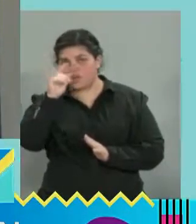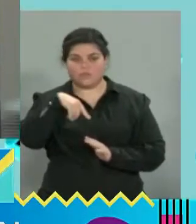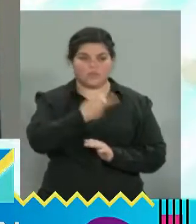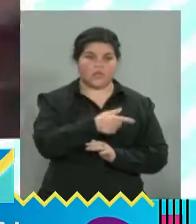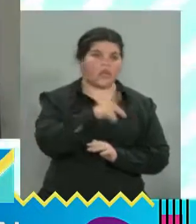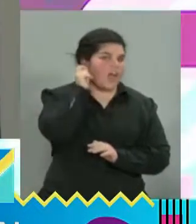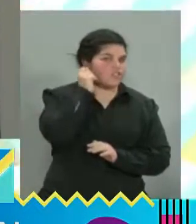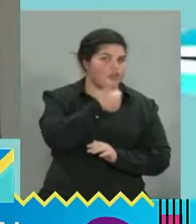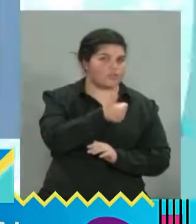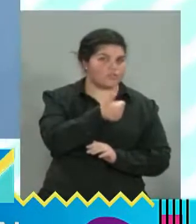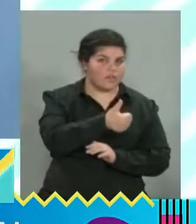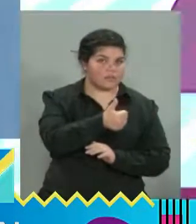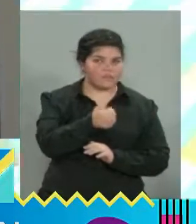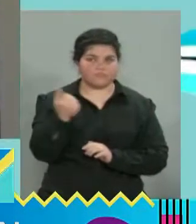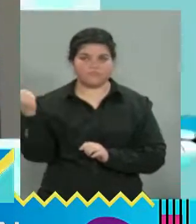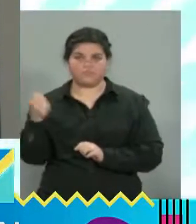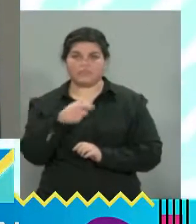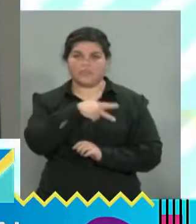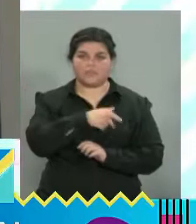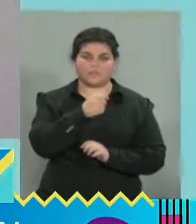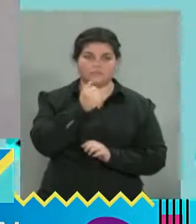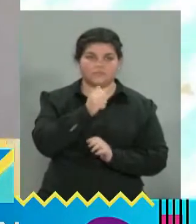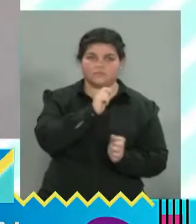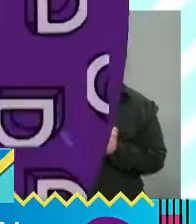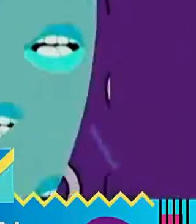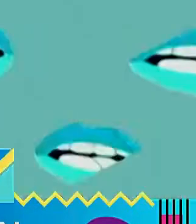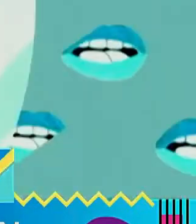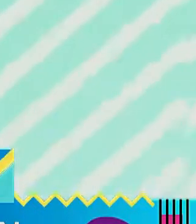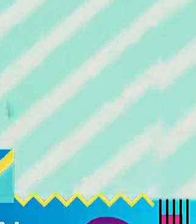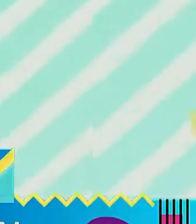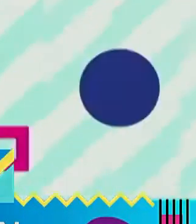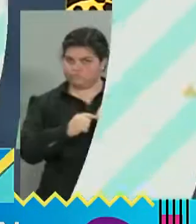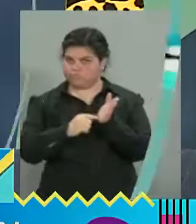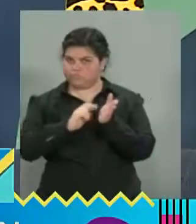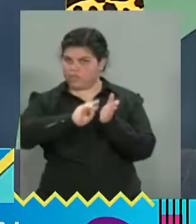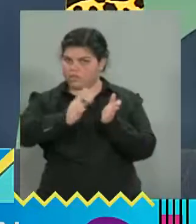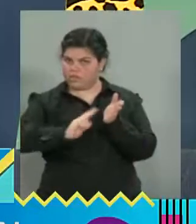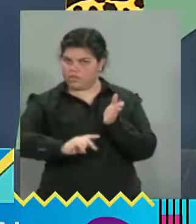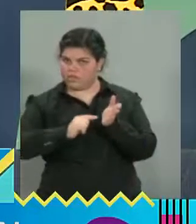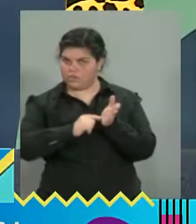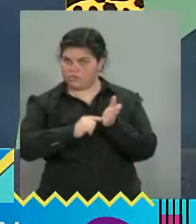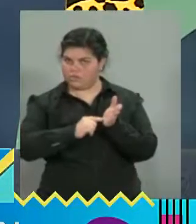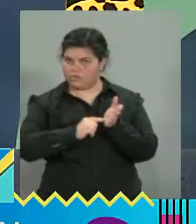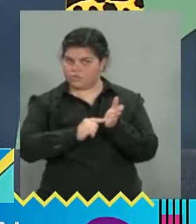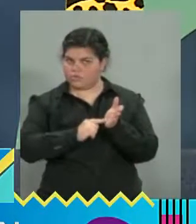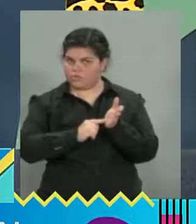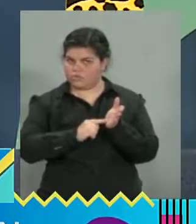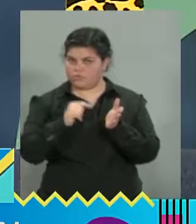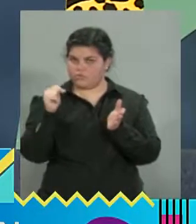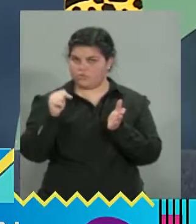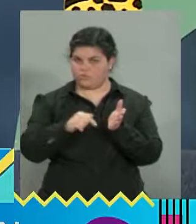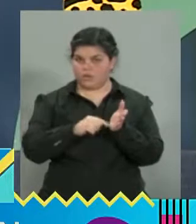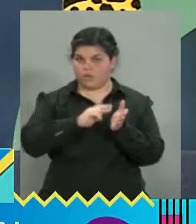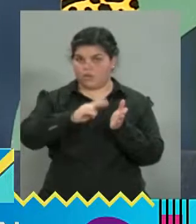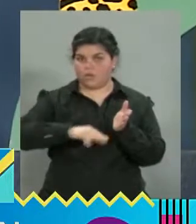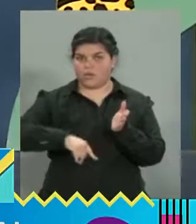12, leyeron, ¿no? Nicolás tiene dos papás. ¿Son familias ensambladas?, preguntó una. A mí